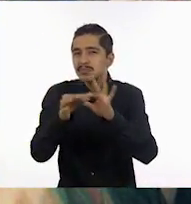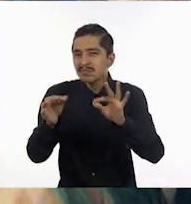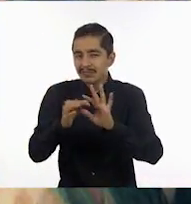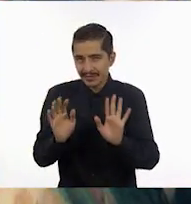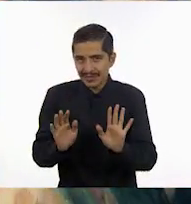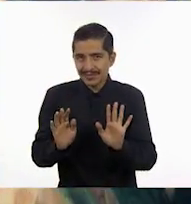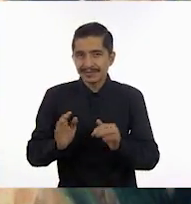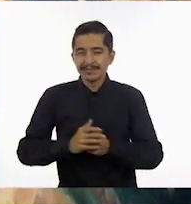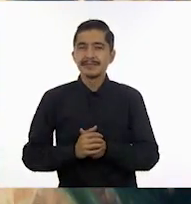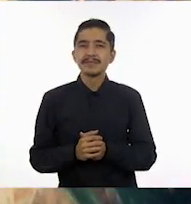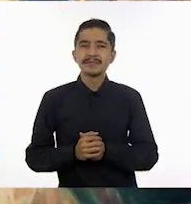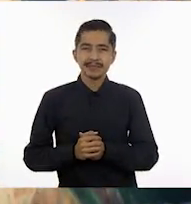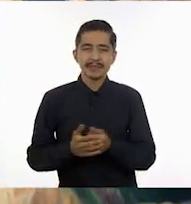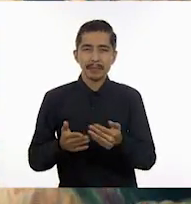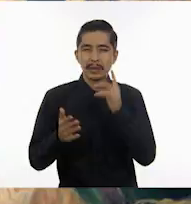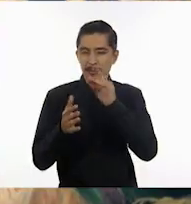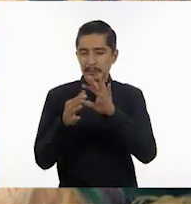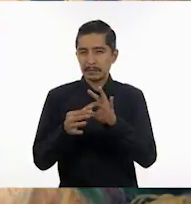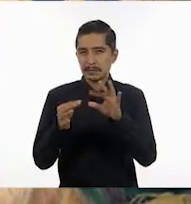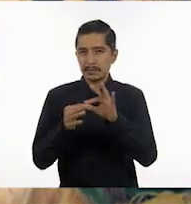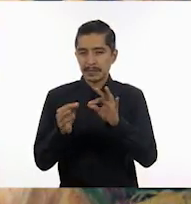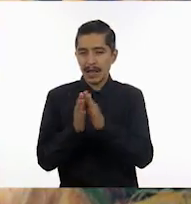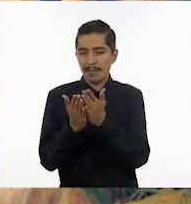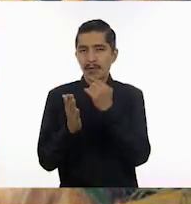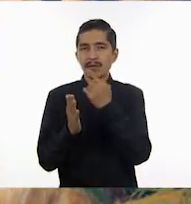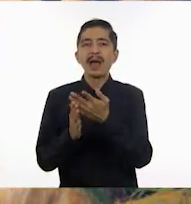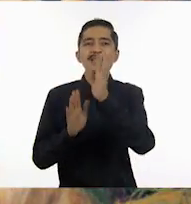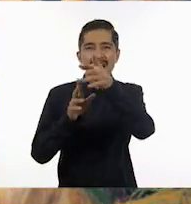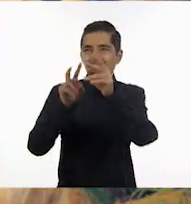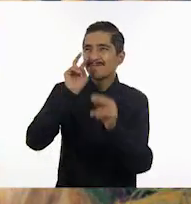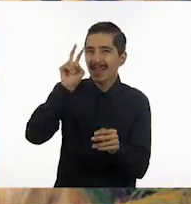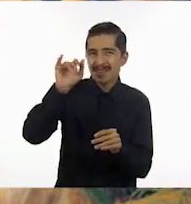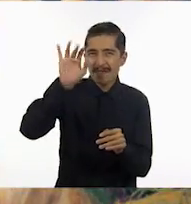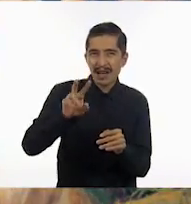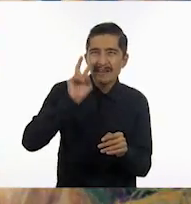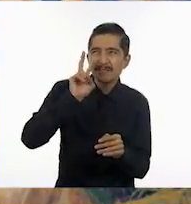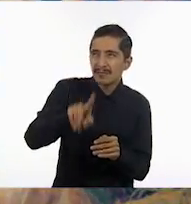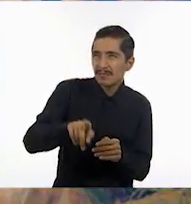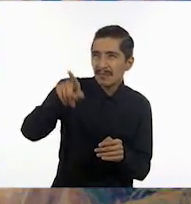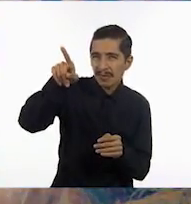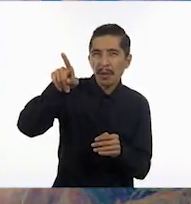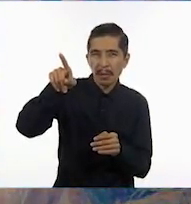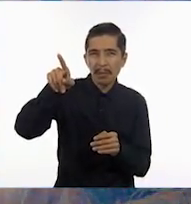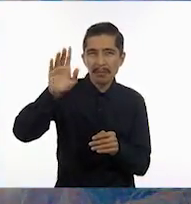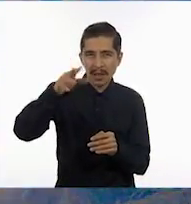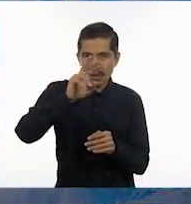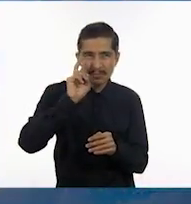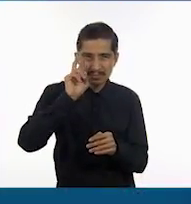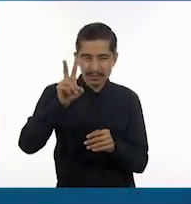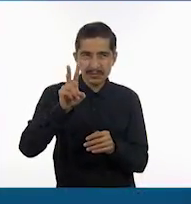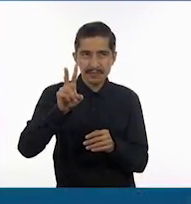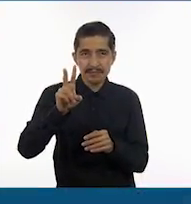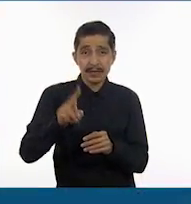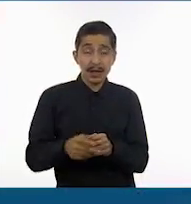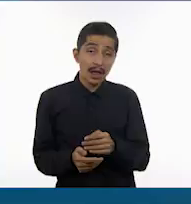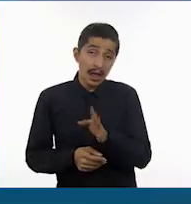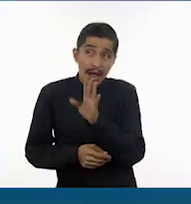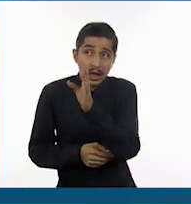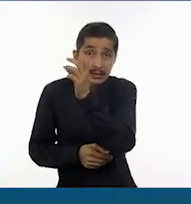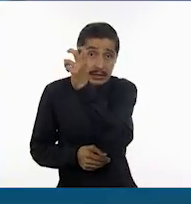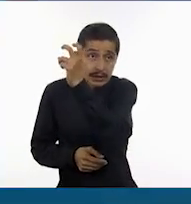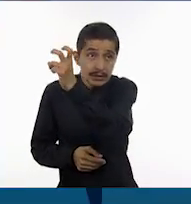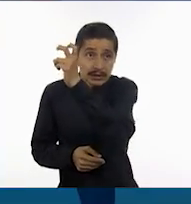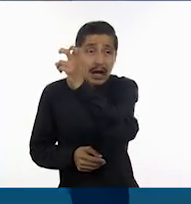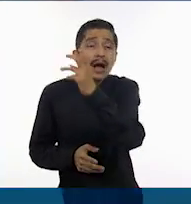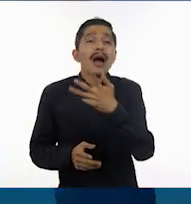vamos. Vamos a ver. Ya vieron la diligencia, ¿no? Sí. Muy bien. Y sobre ella, ahí